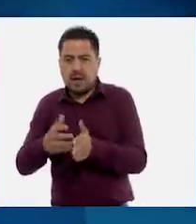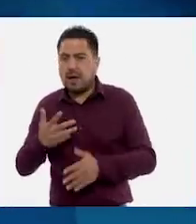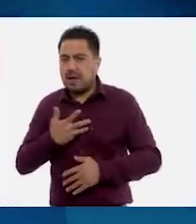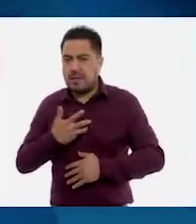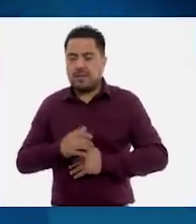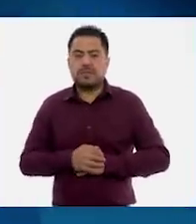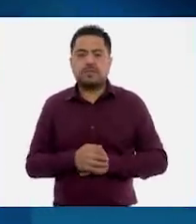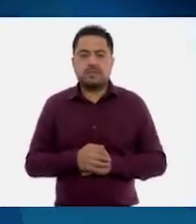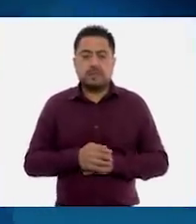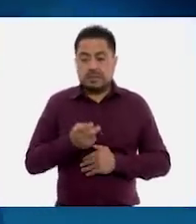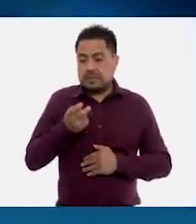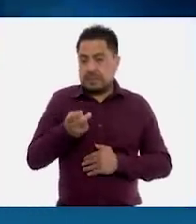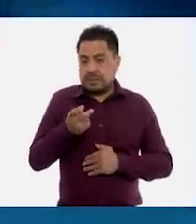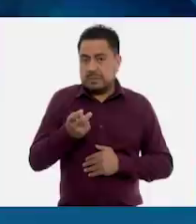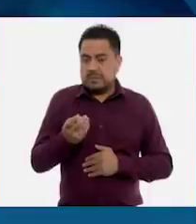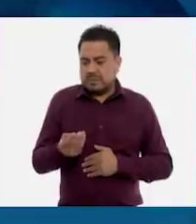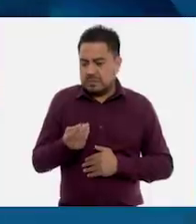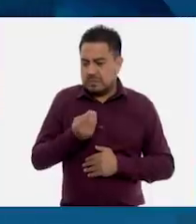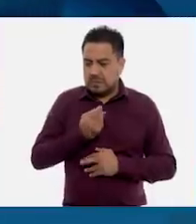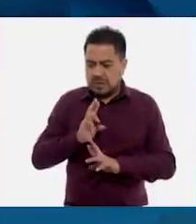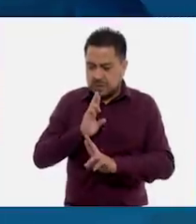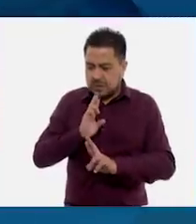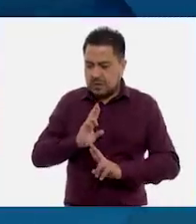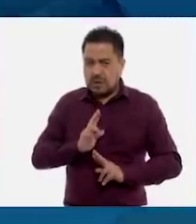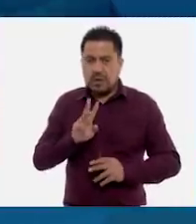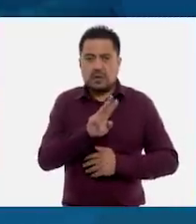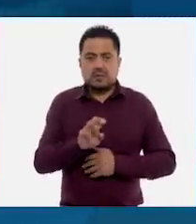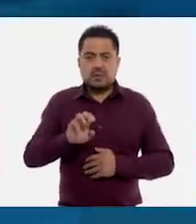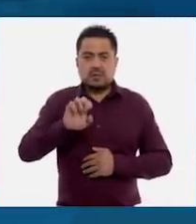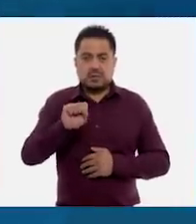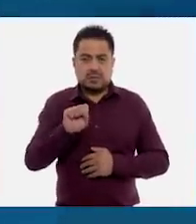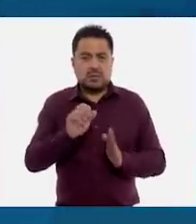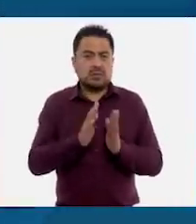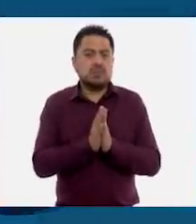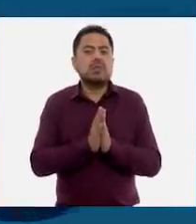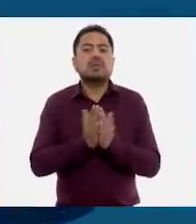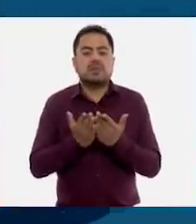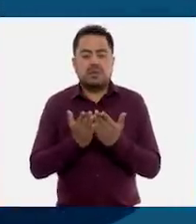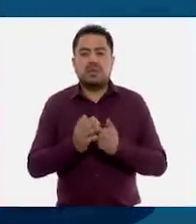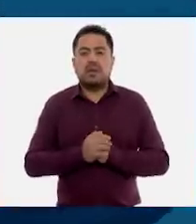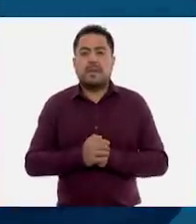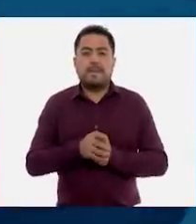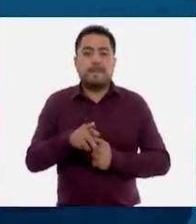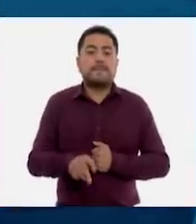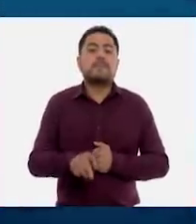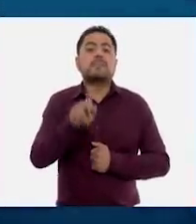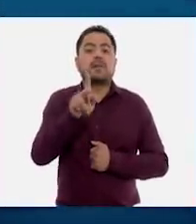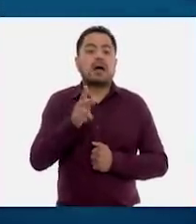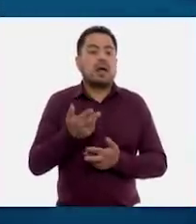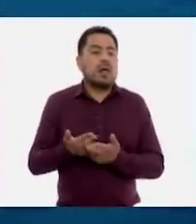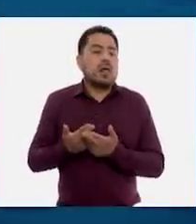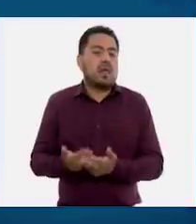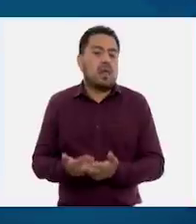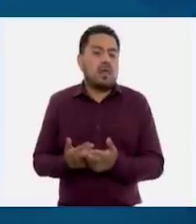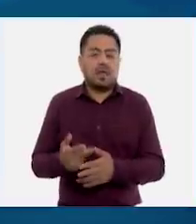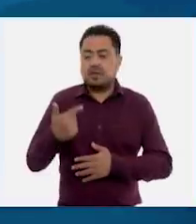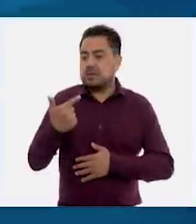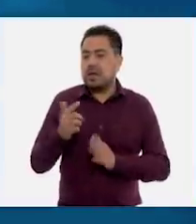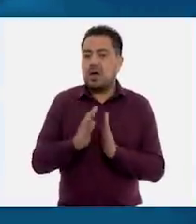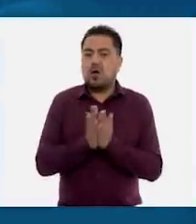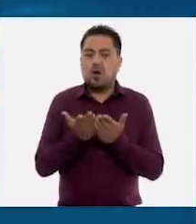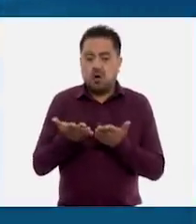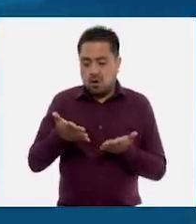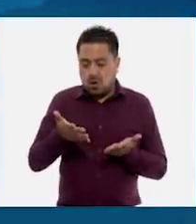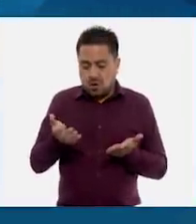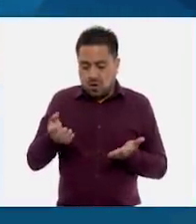tiene. Eso nos dio un total de 360 libros, pero quedaron 7 libros sin